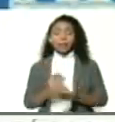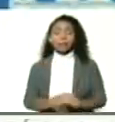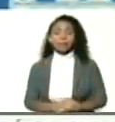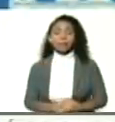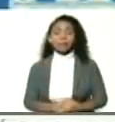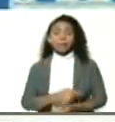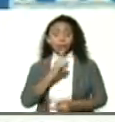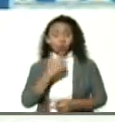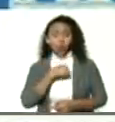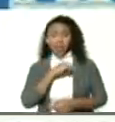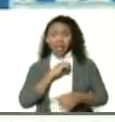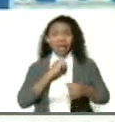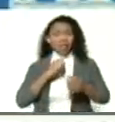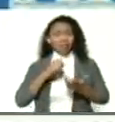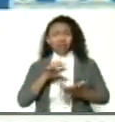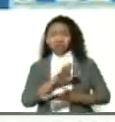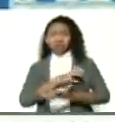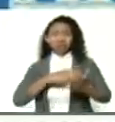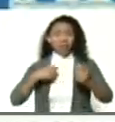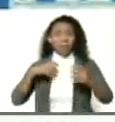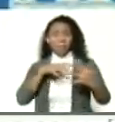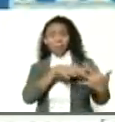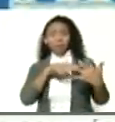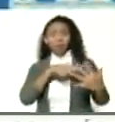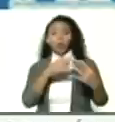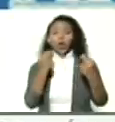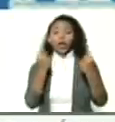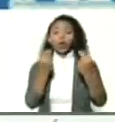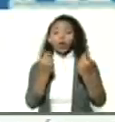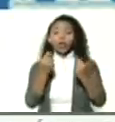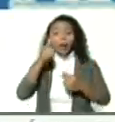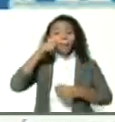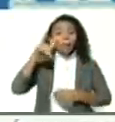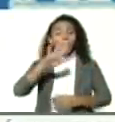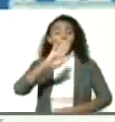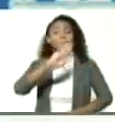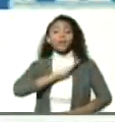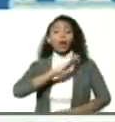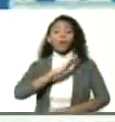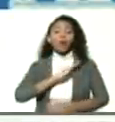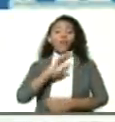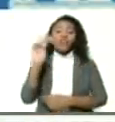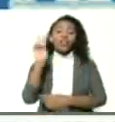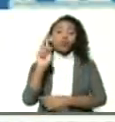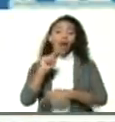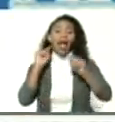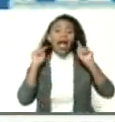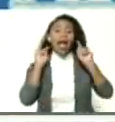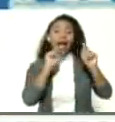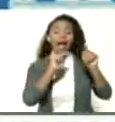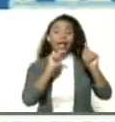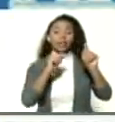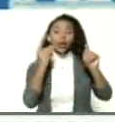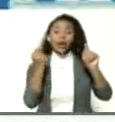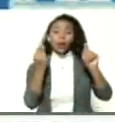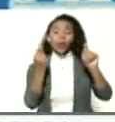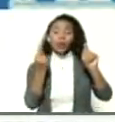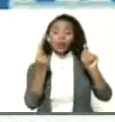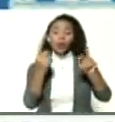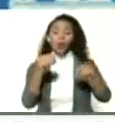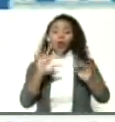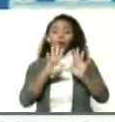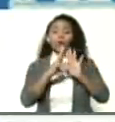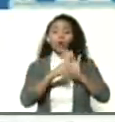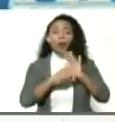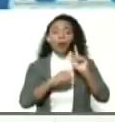batalla es por los recursos del pueblo de Venezuela. Esos recursos que están secuestrados,